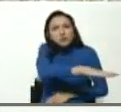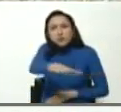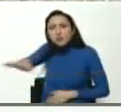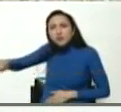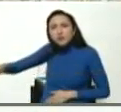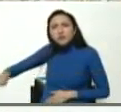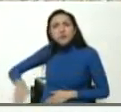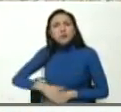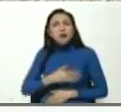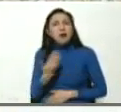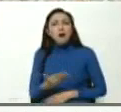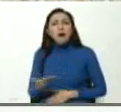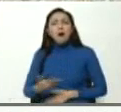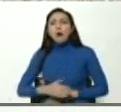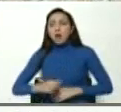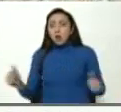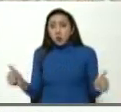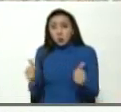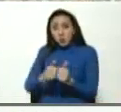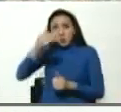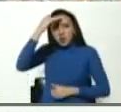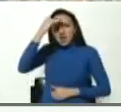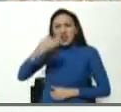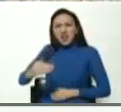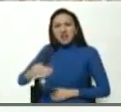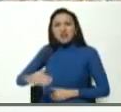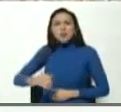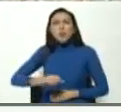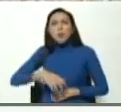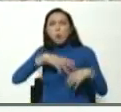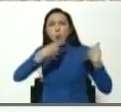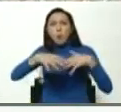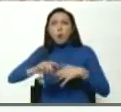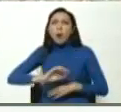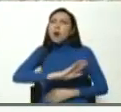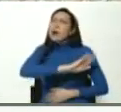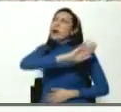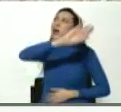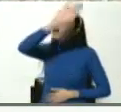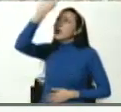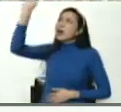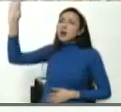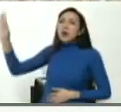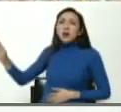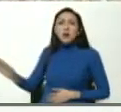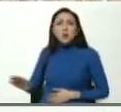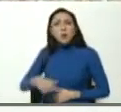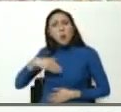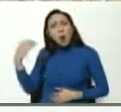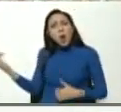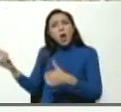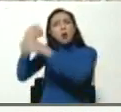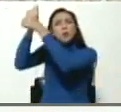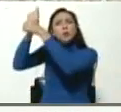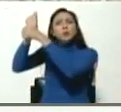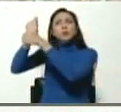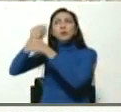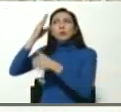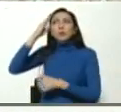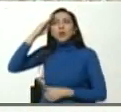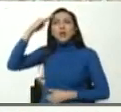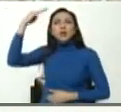es unirse al ejército de los cielos es ir al encuentro del señor